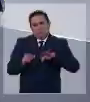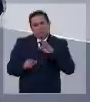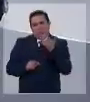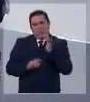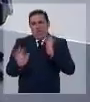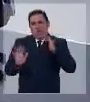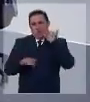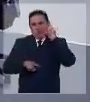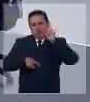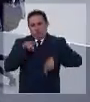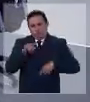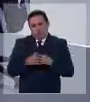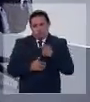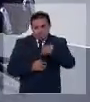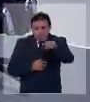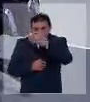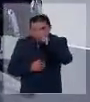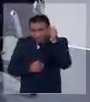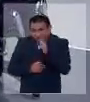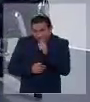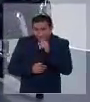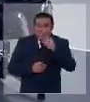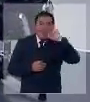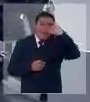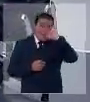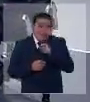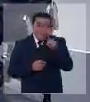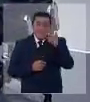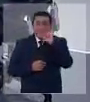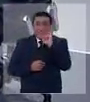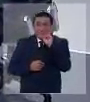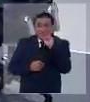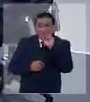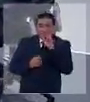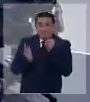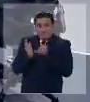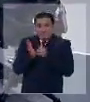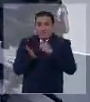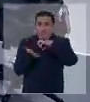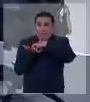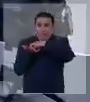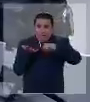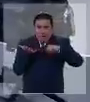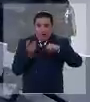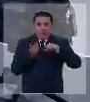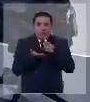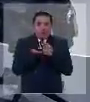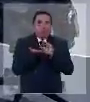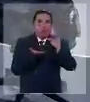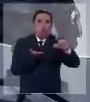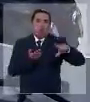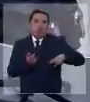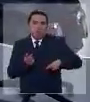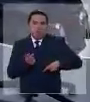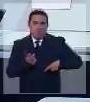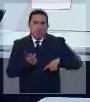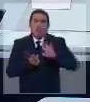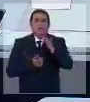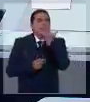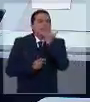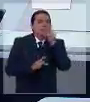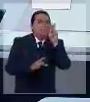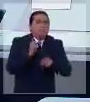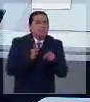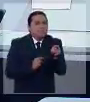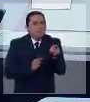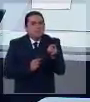el impuesto sobre la renta y lo entregan al gobierno. Pero no es cierto que ya hoy en 7 mil pesos y para abajo hay una cosa que se llama subsidio al empleo que sí